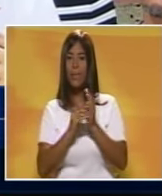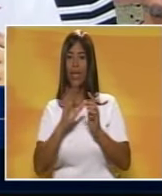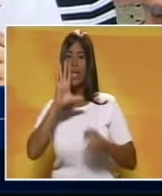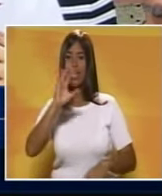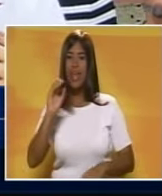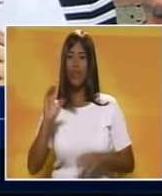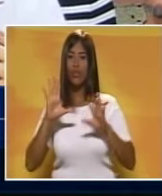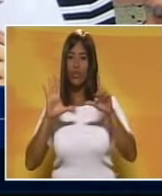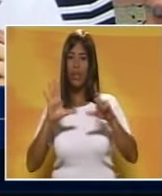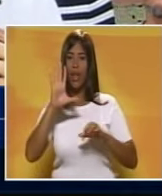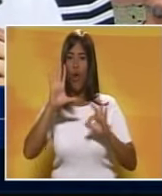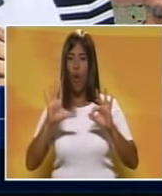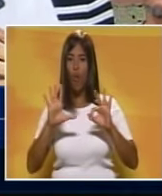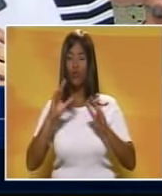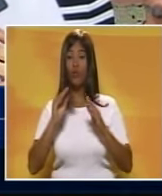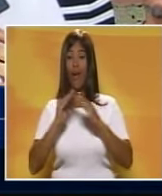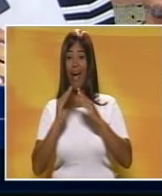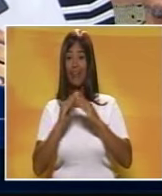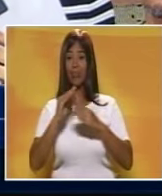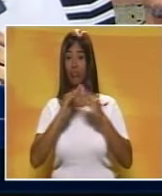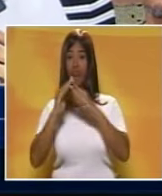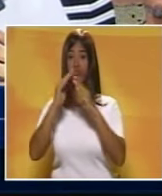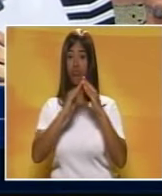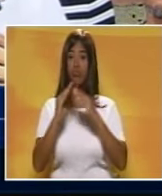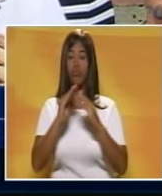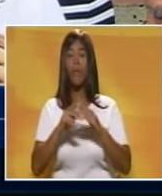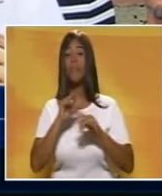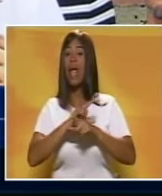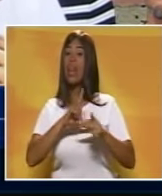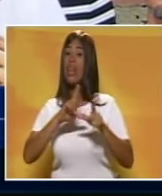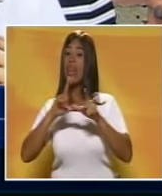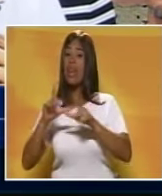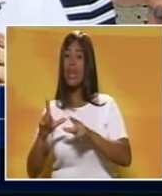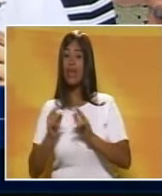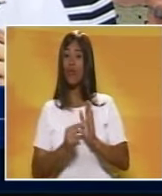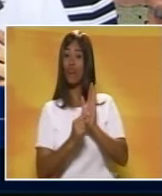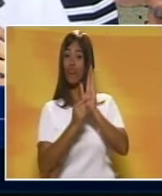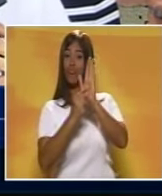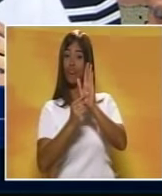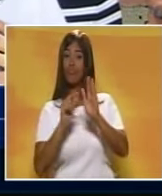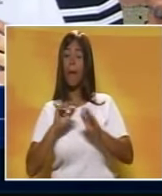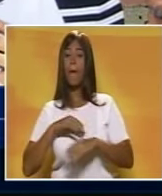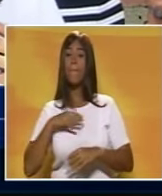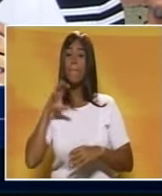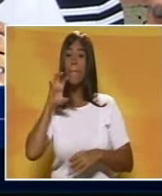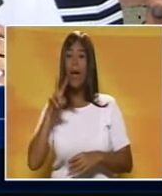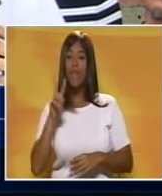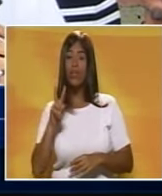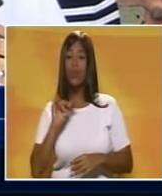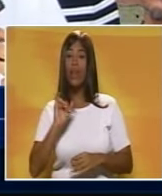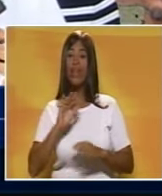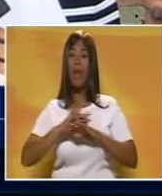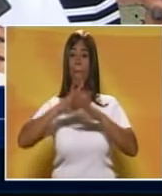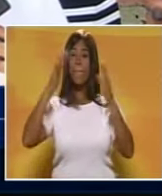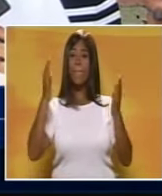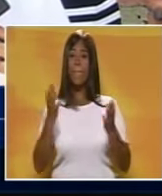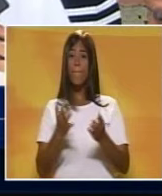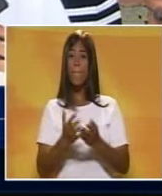2.599.578. Ya estamos prestos para la presentación al país y al mundo del hito histórico